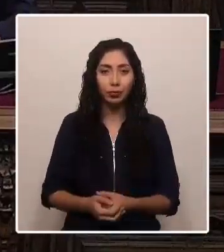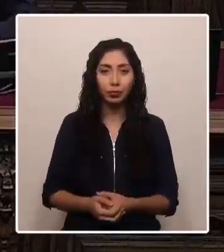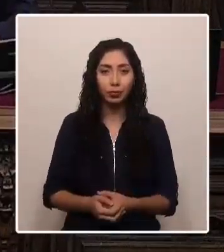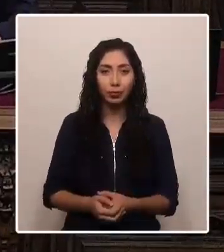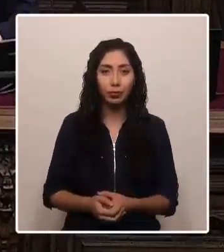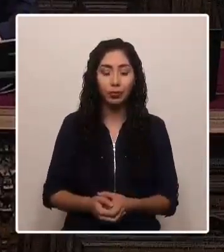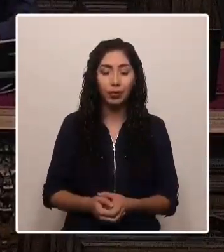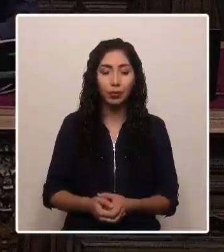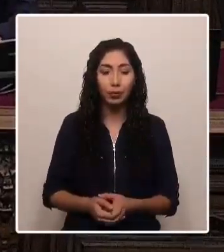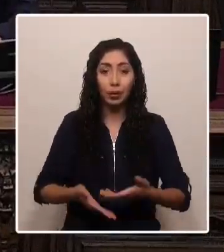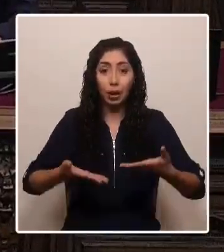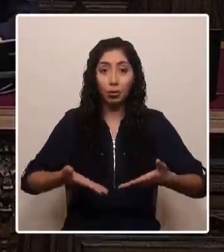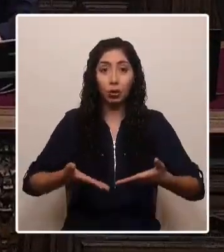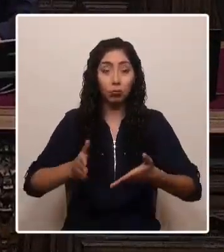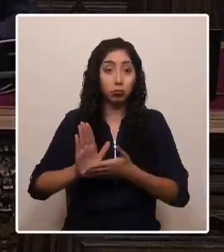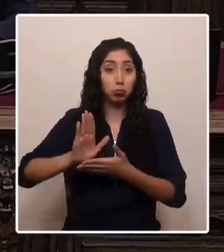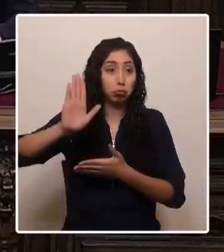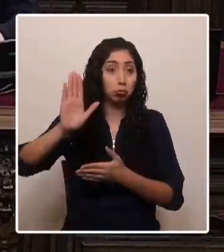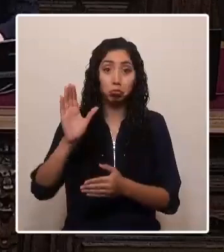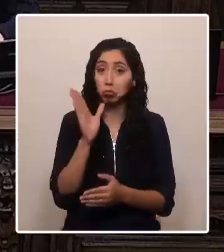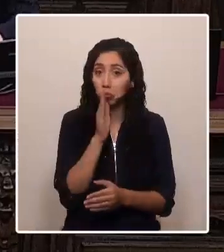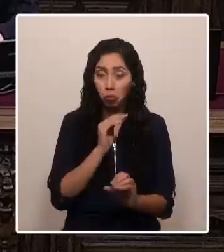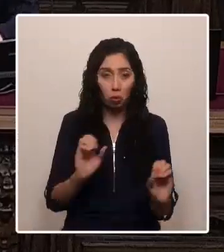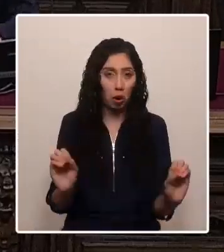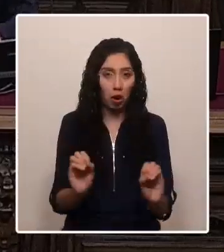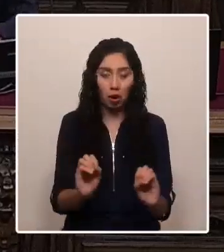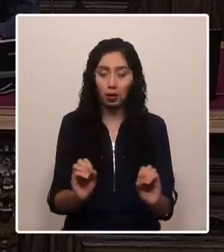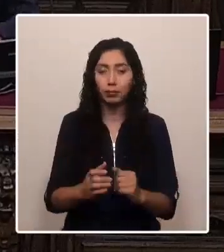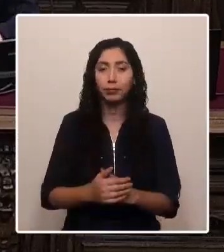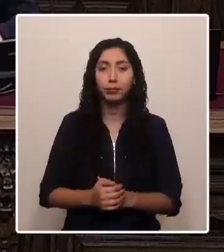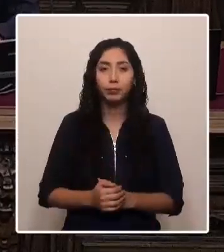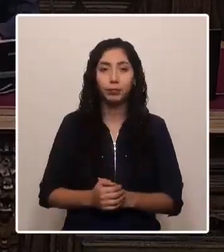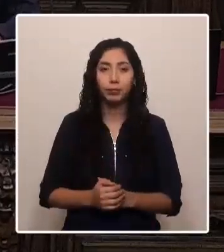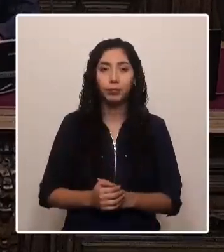No hay más inscripciones para formular observaciones sobre la cuenta, señora presidenta.